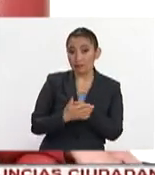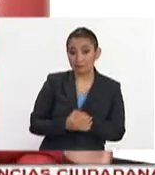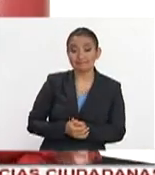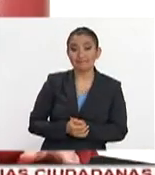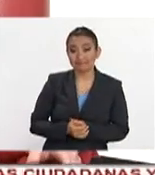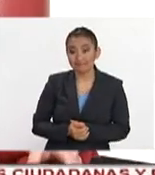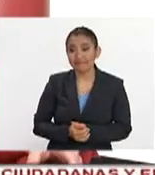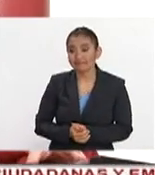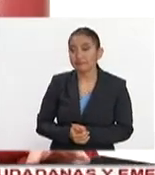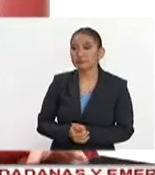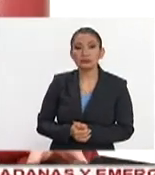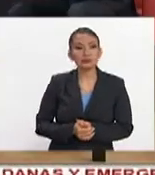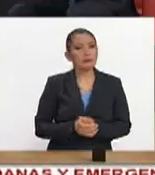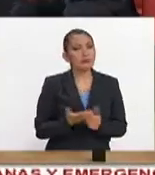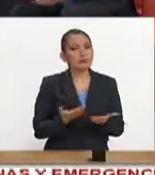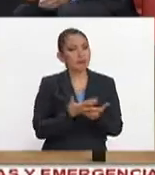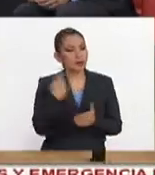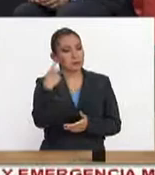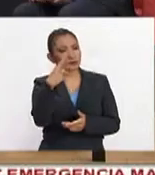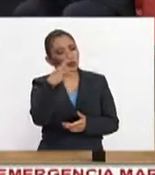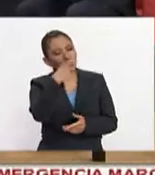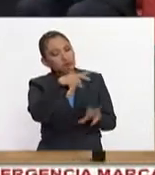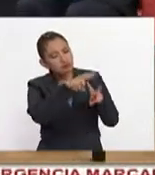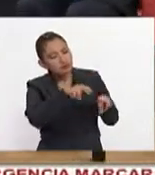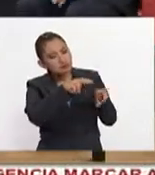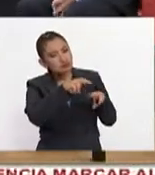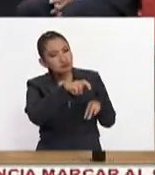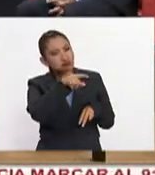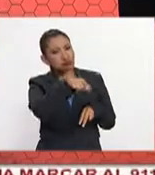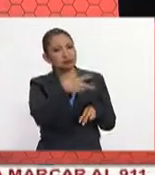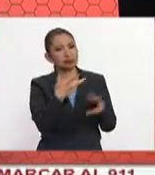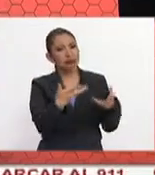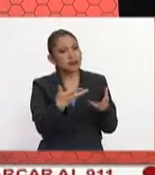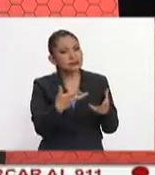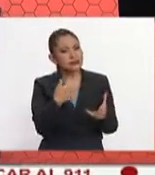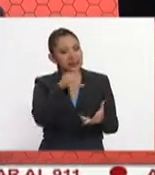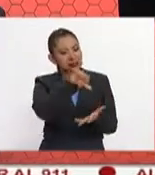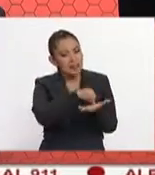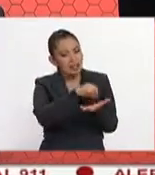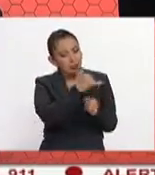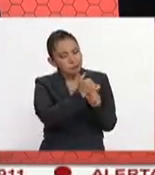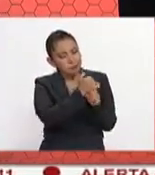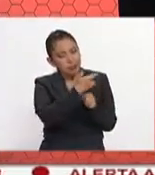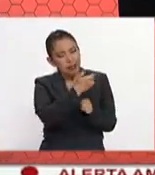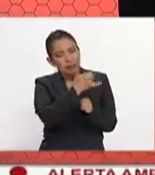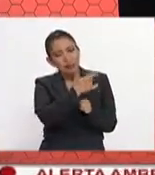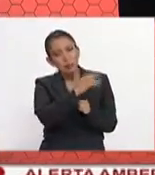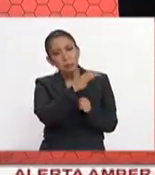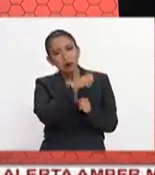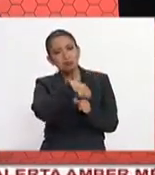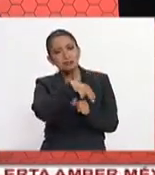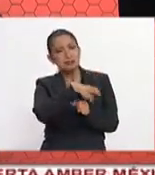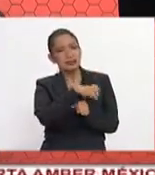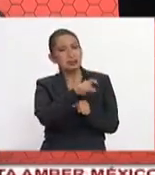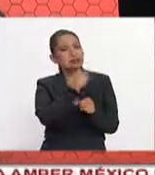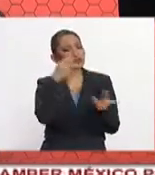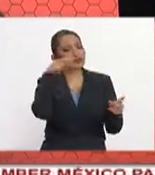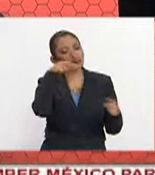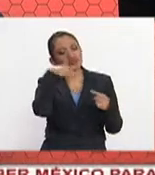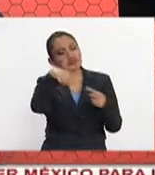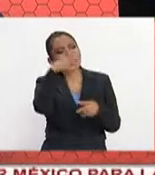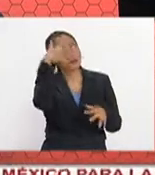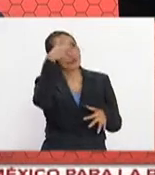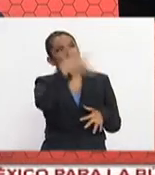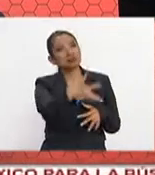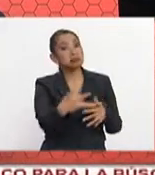muy dañino, sí. Ahora, dentro de tus análisis, dentro de los análisis que están haciendo en el Centro de Estudios Gilberto Bosques, ¿cómo visualizan